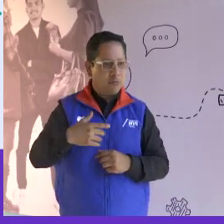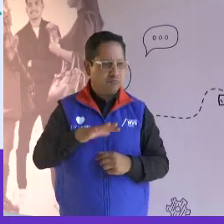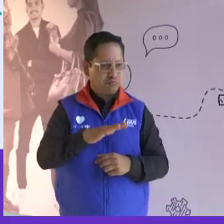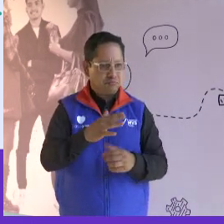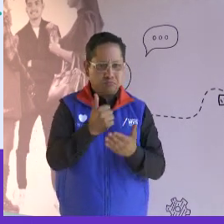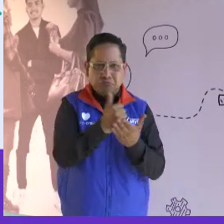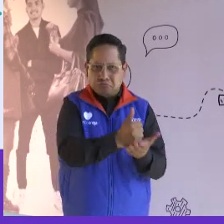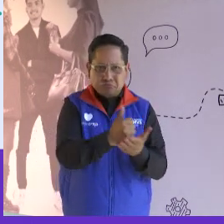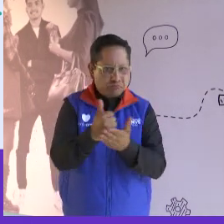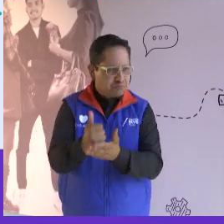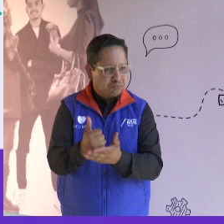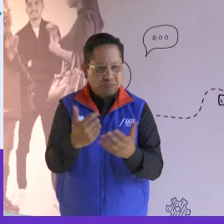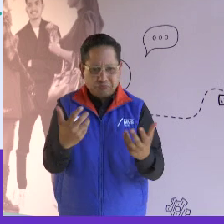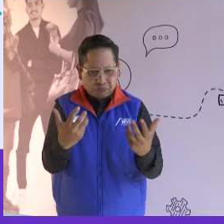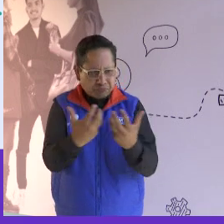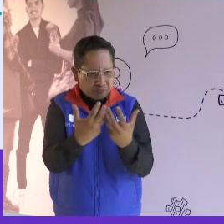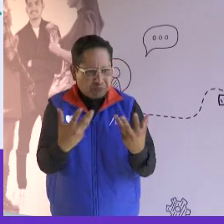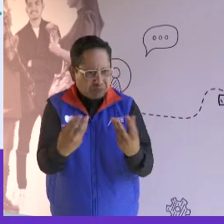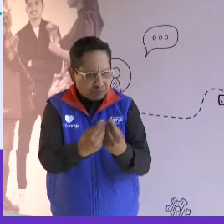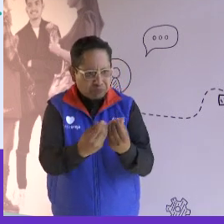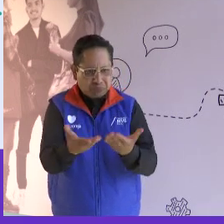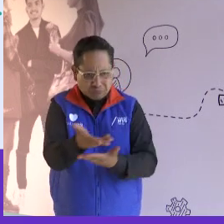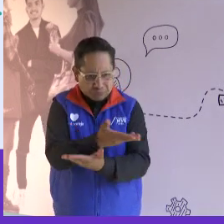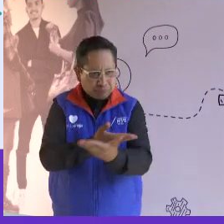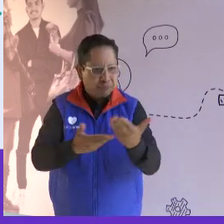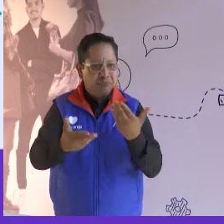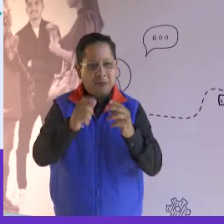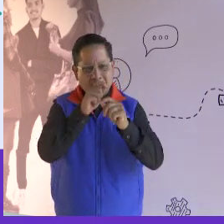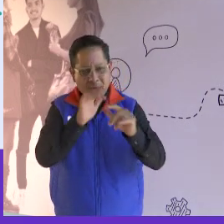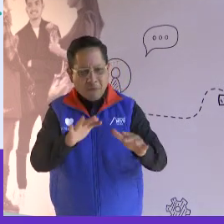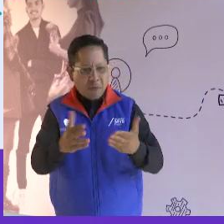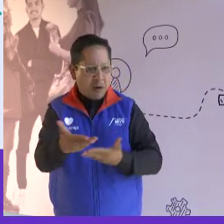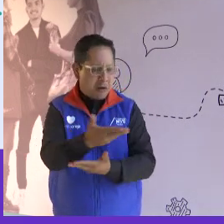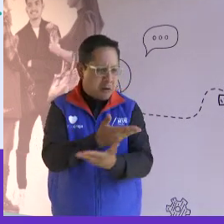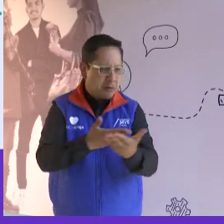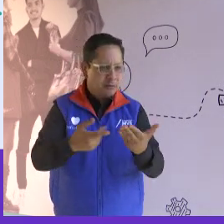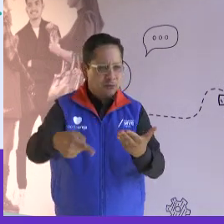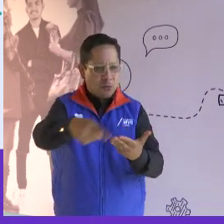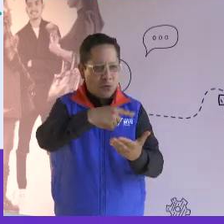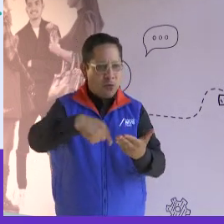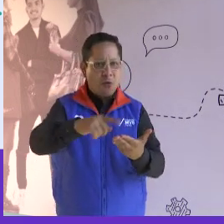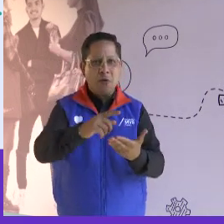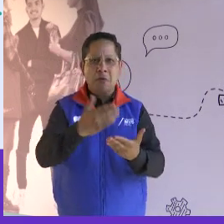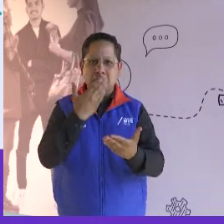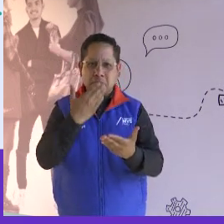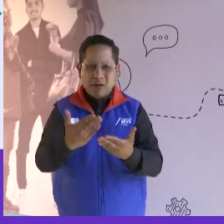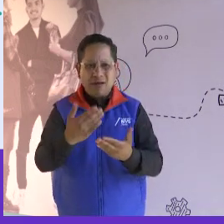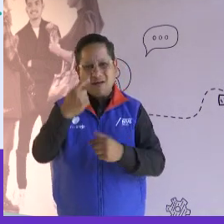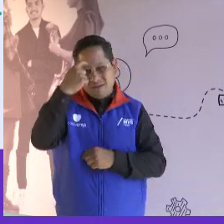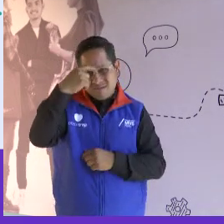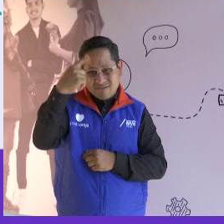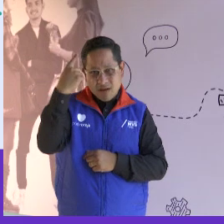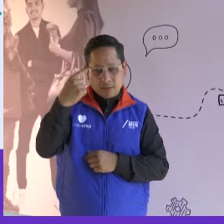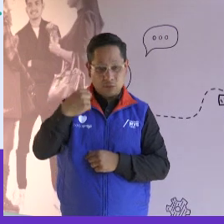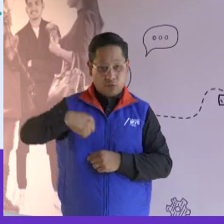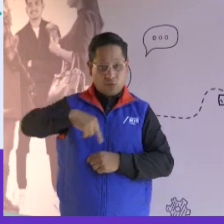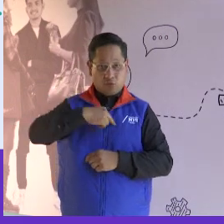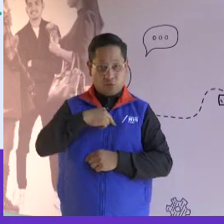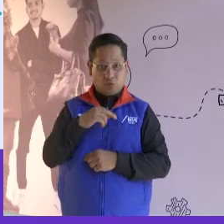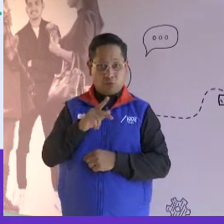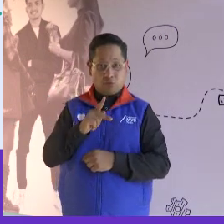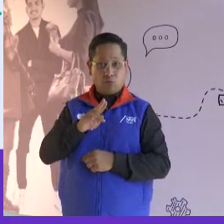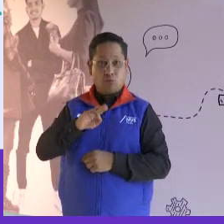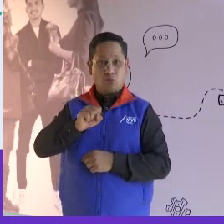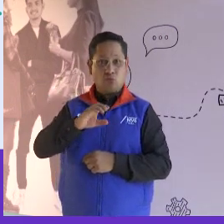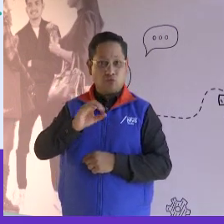¿no? Que podamos compartir cierta información y entonces que las convocatorias se vuelvan más simples, ¿no? Que Pulso sea una herramienta para que como